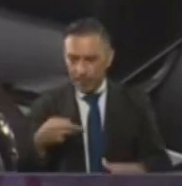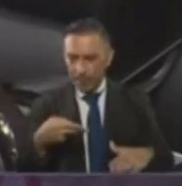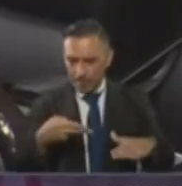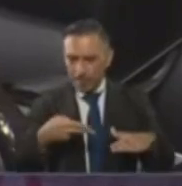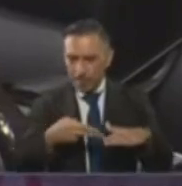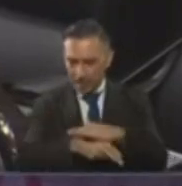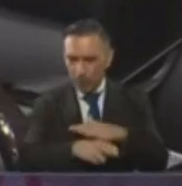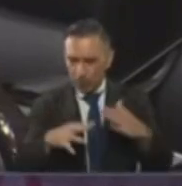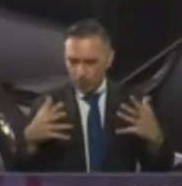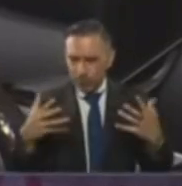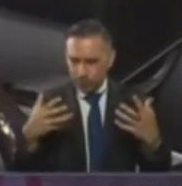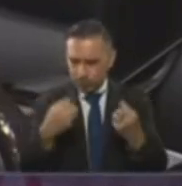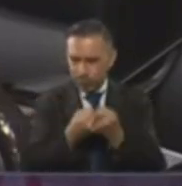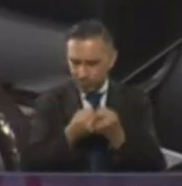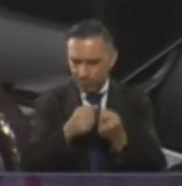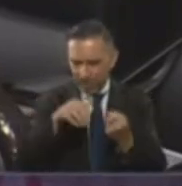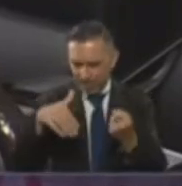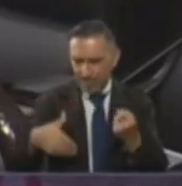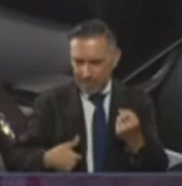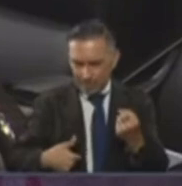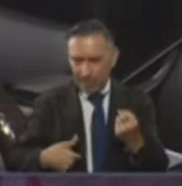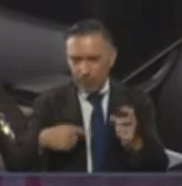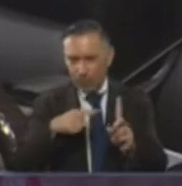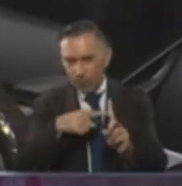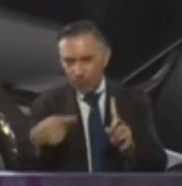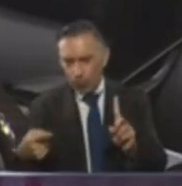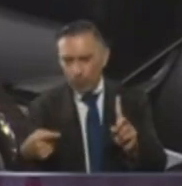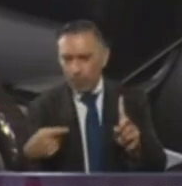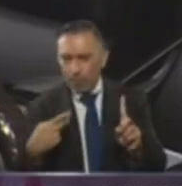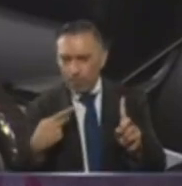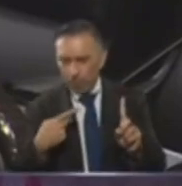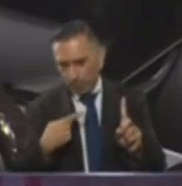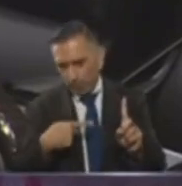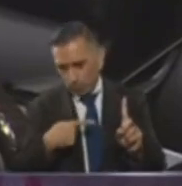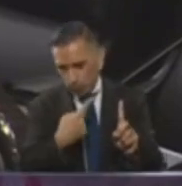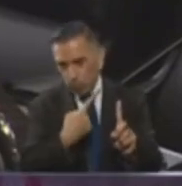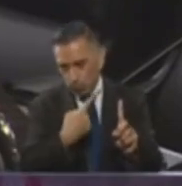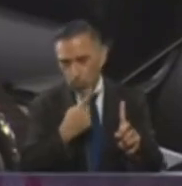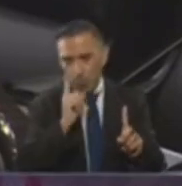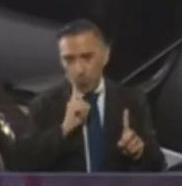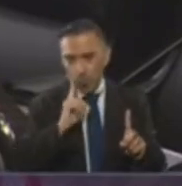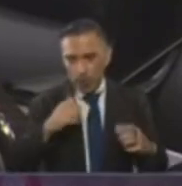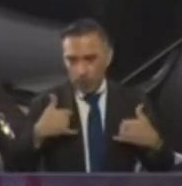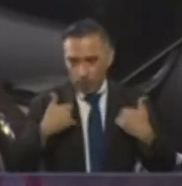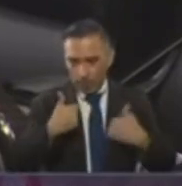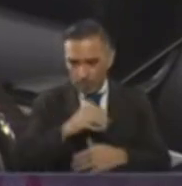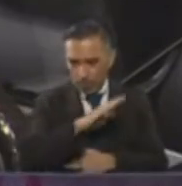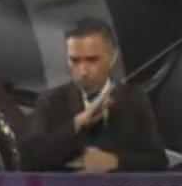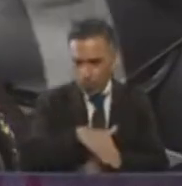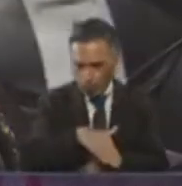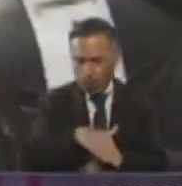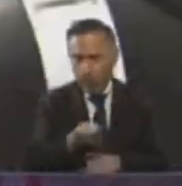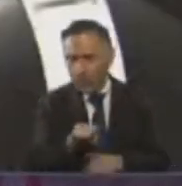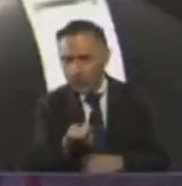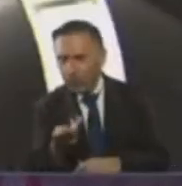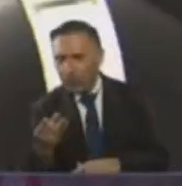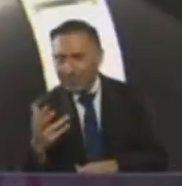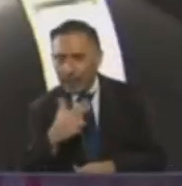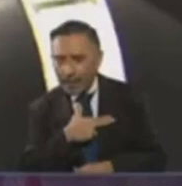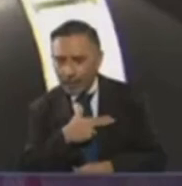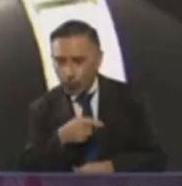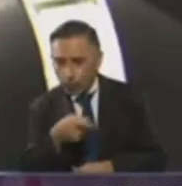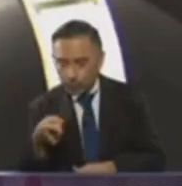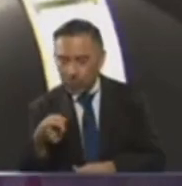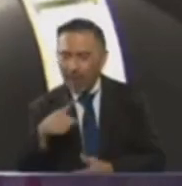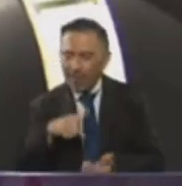este lamentable accidente, tanto la víctima que falleció como también los heridos que